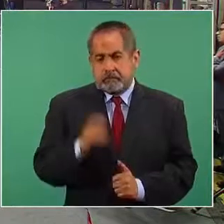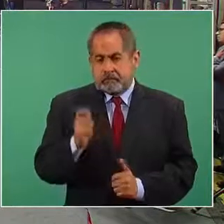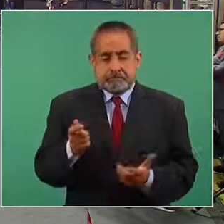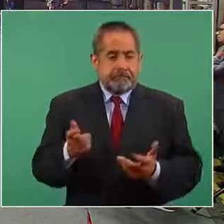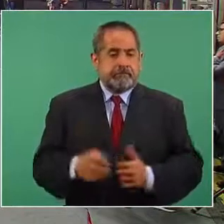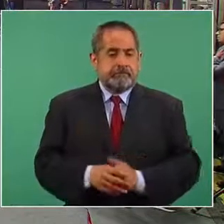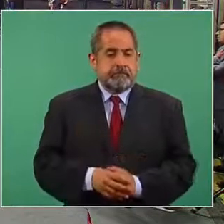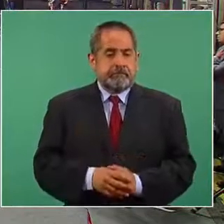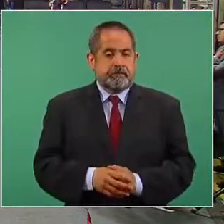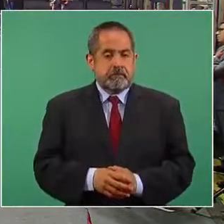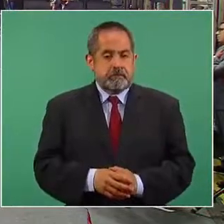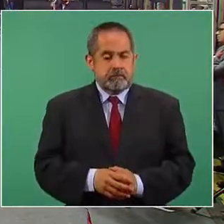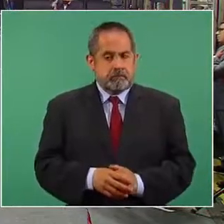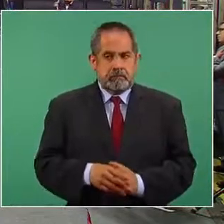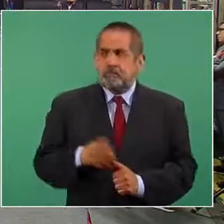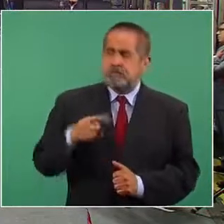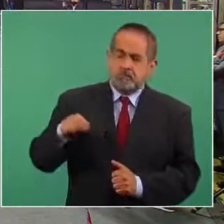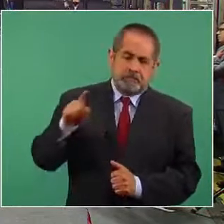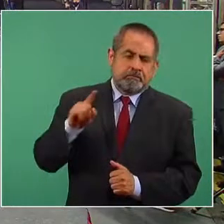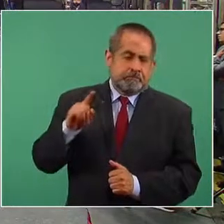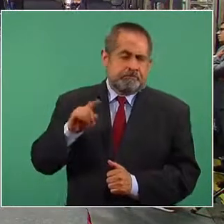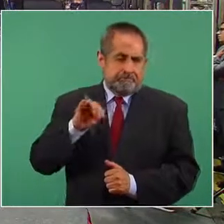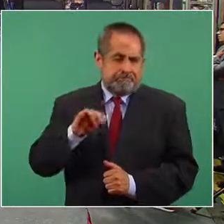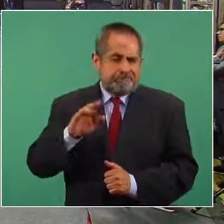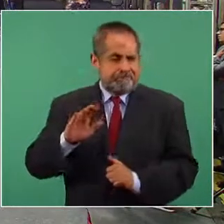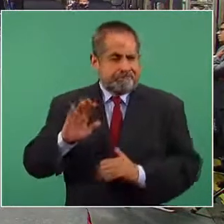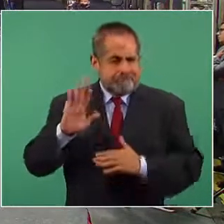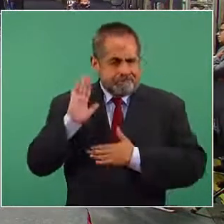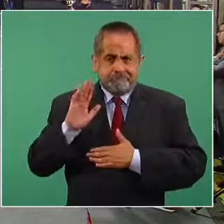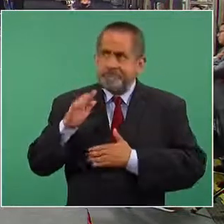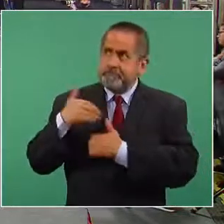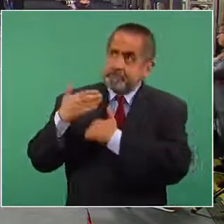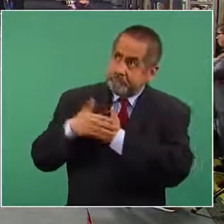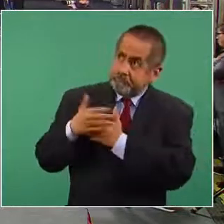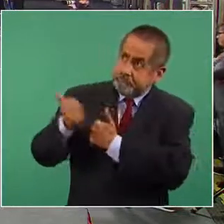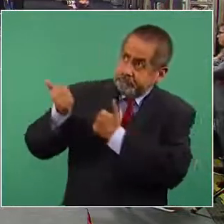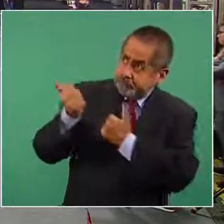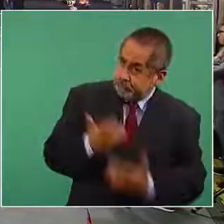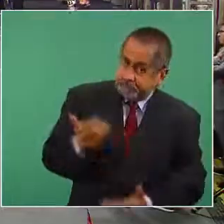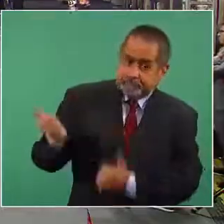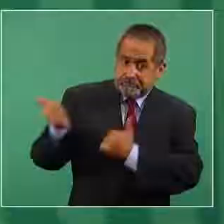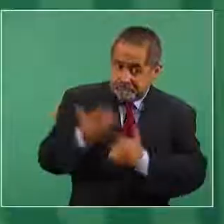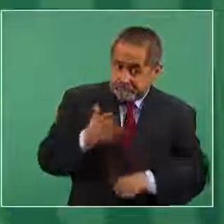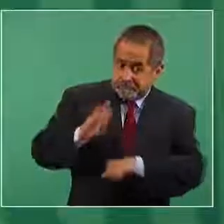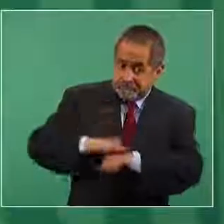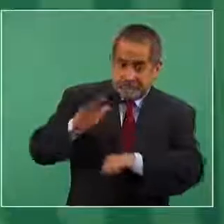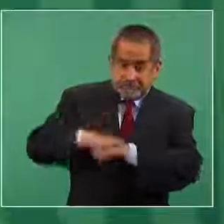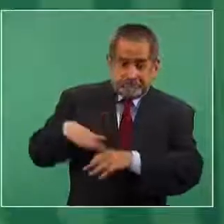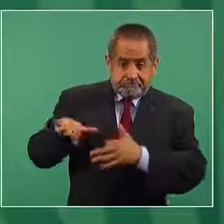pues el compromiso de que van a seguir llegando. Entonces vamos